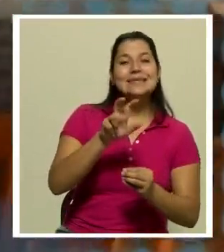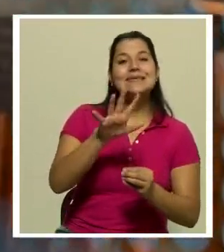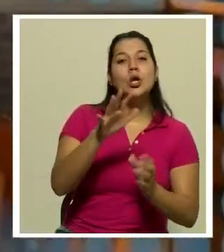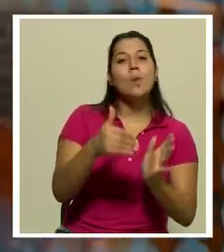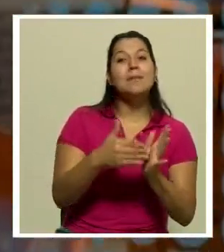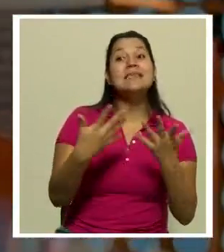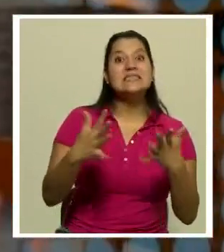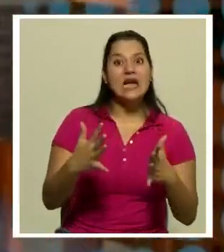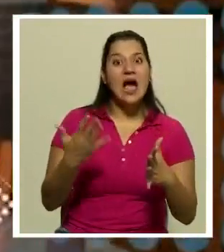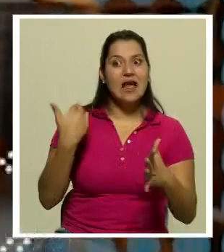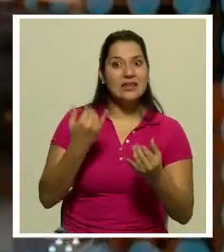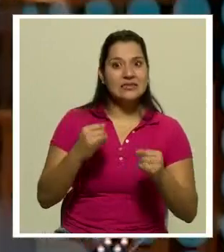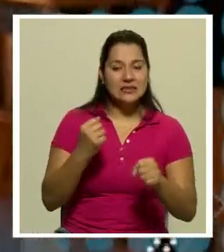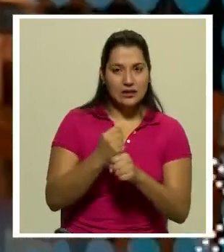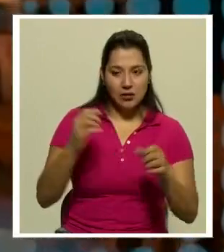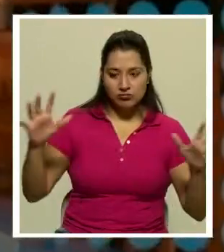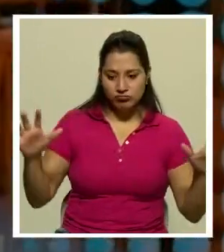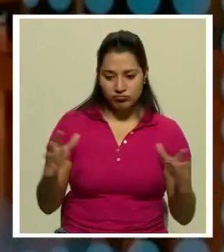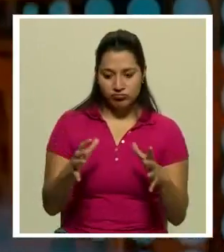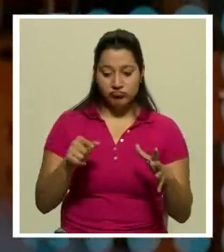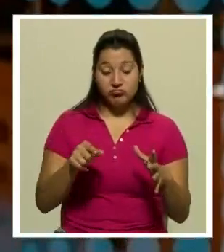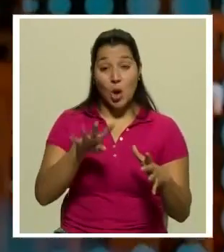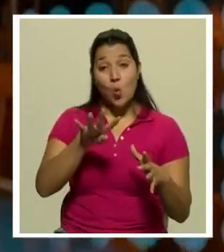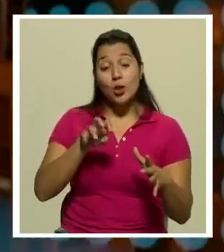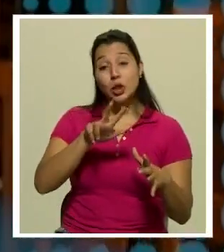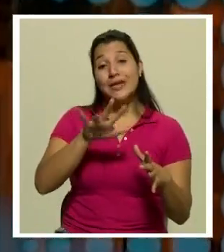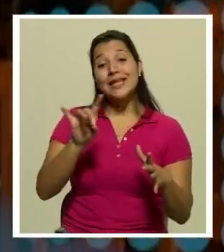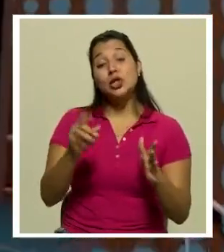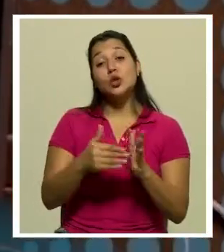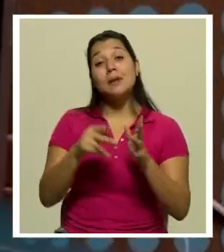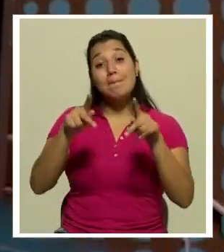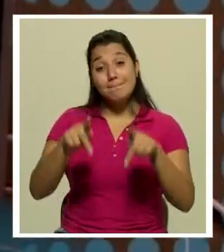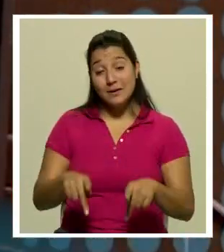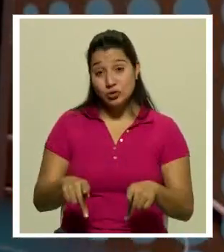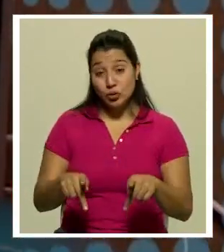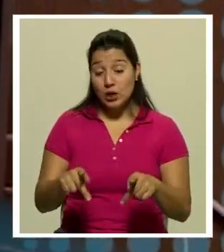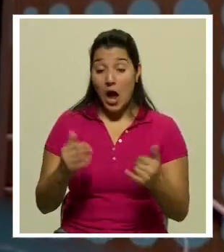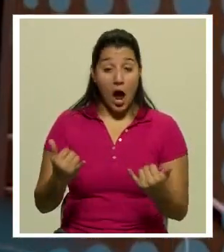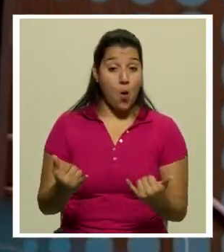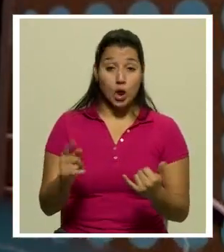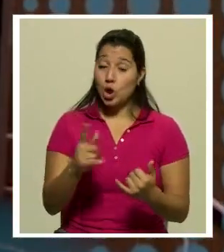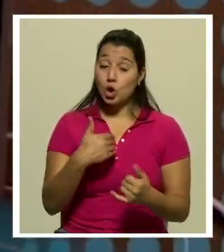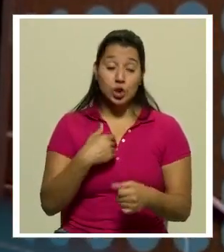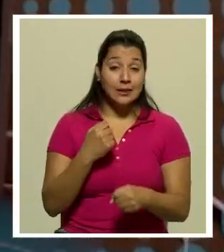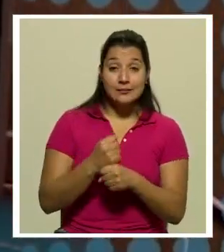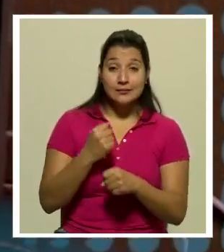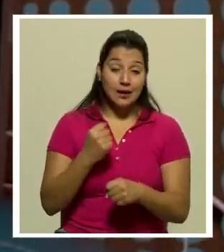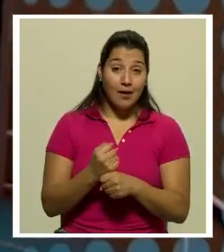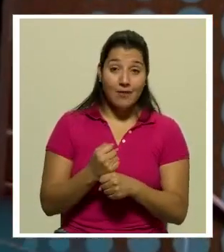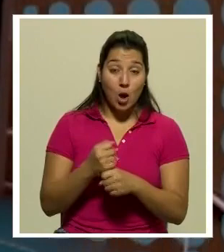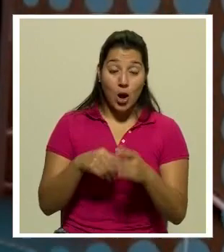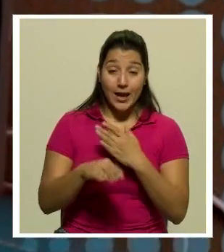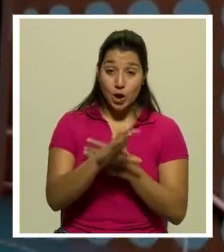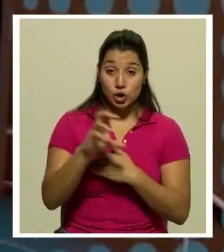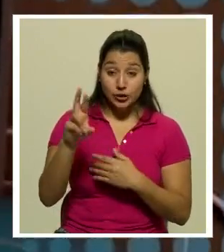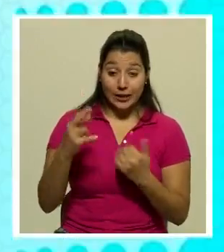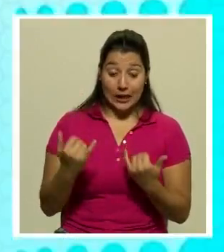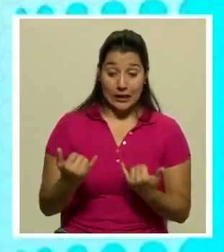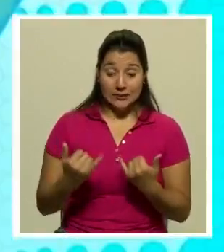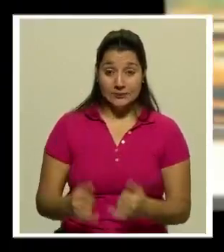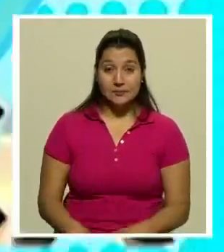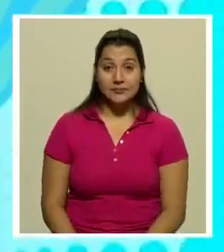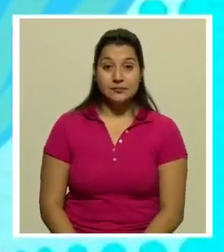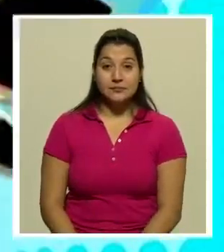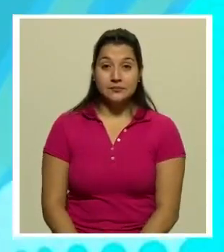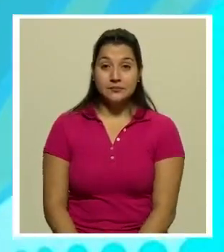condición. En números totales, más de 438.000 ciudadanos no tienen un ingreso económico en este momento.